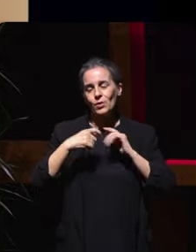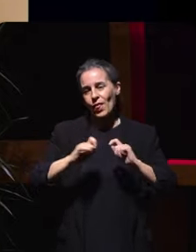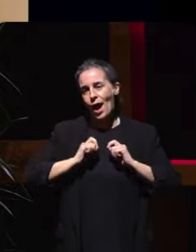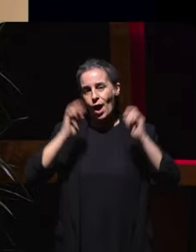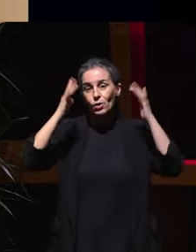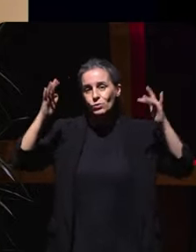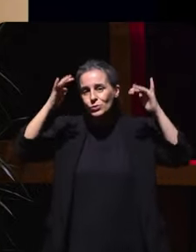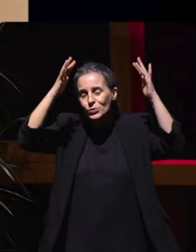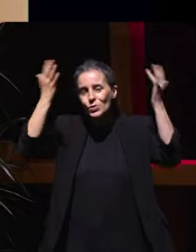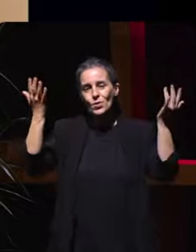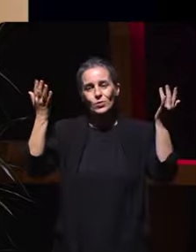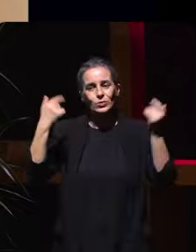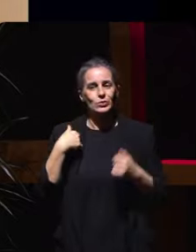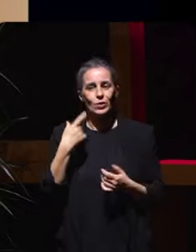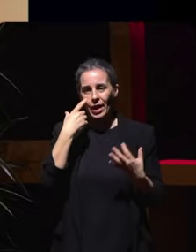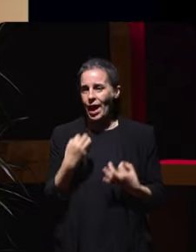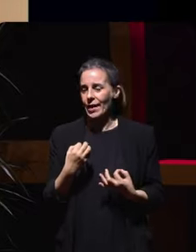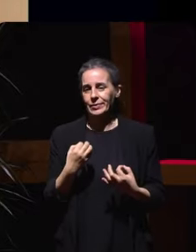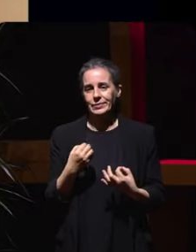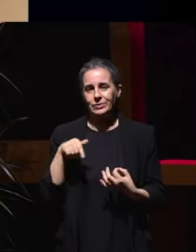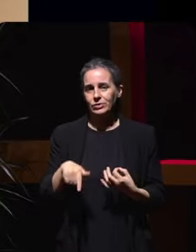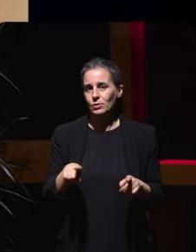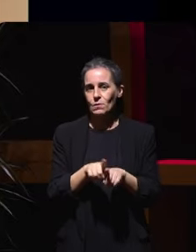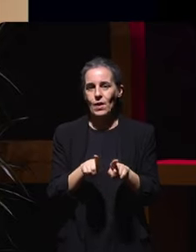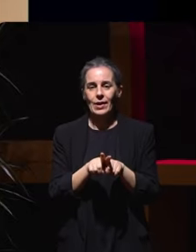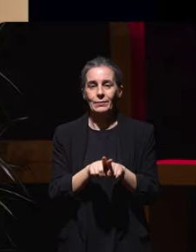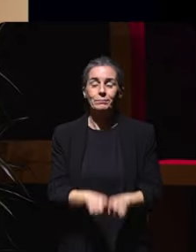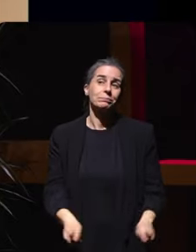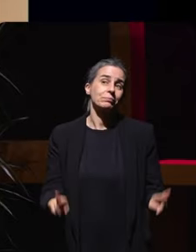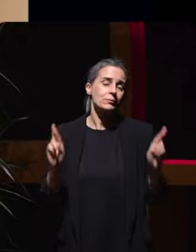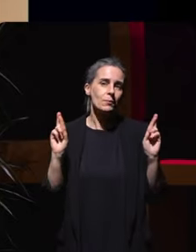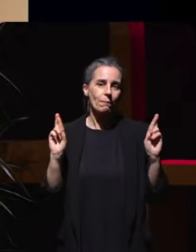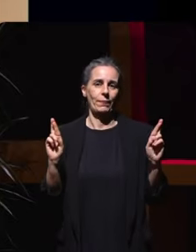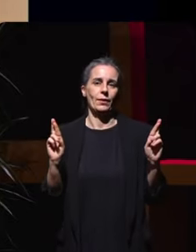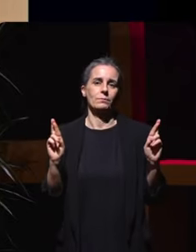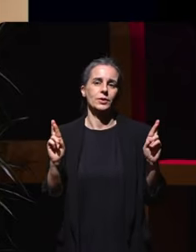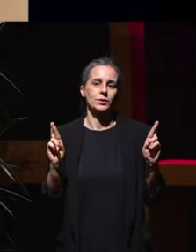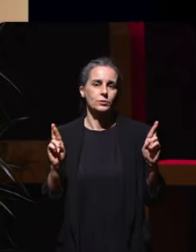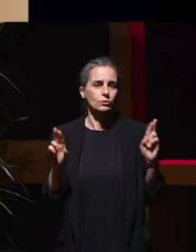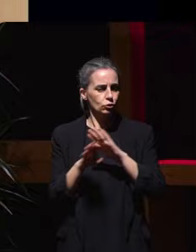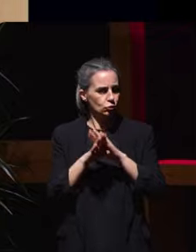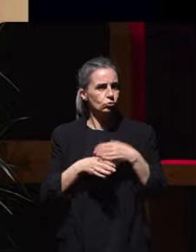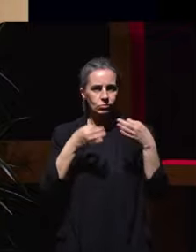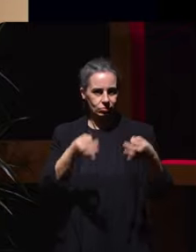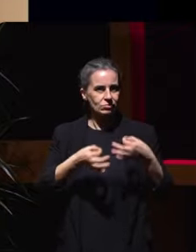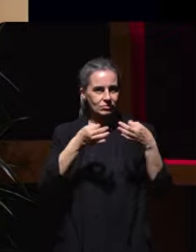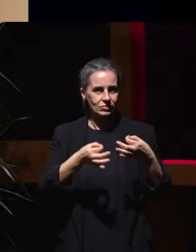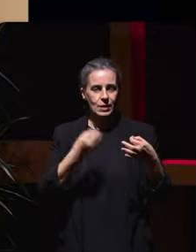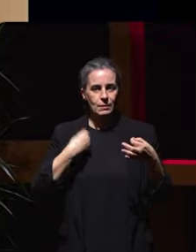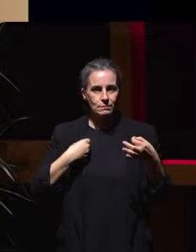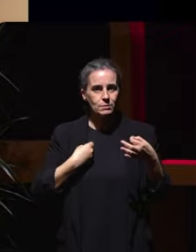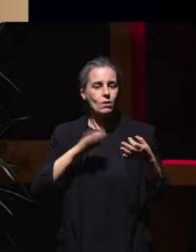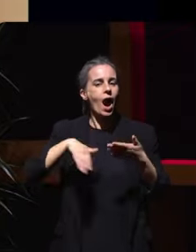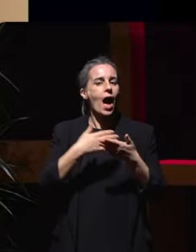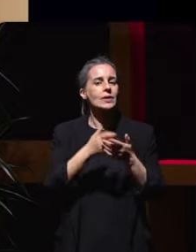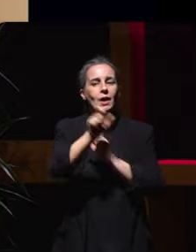ilusión, para mí es que es lo que más disfruto. Espero que siga y que las aguas